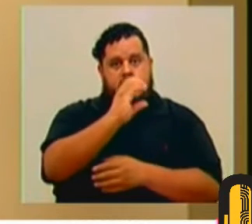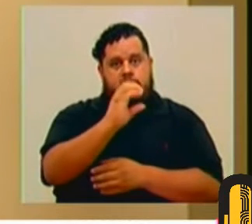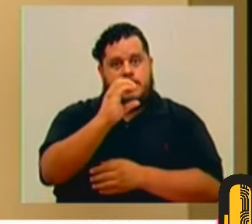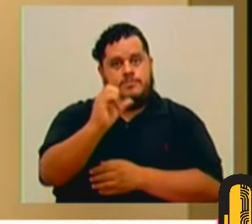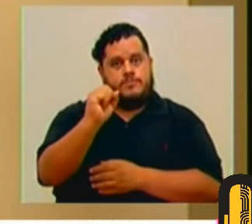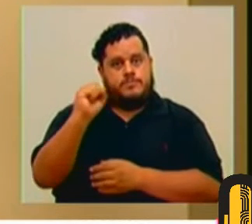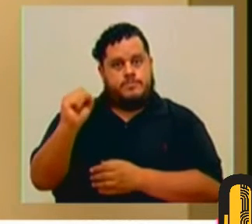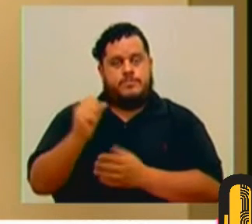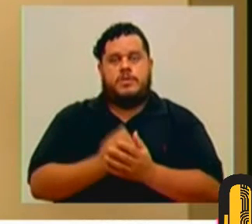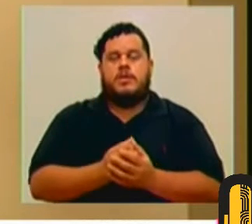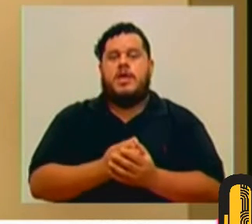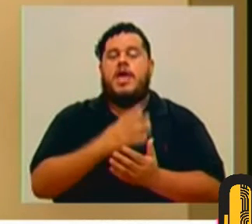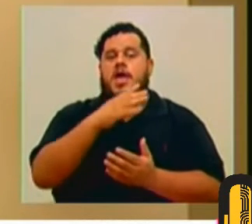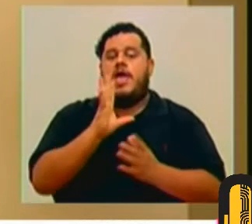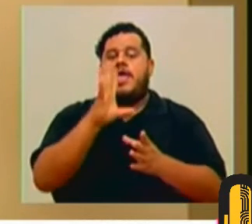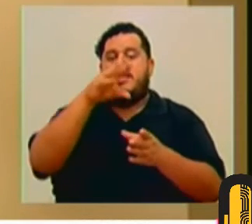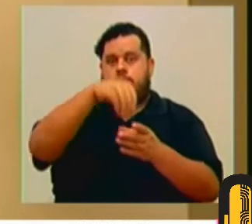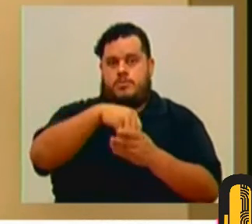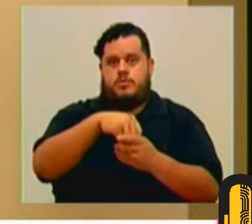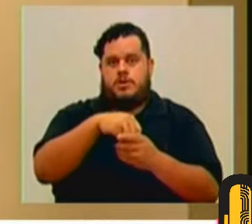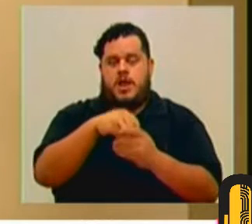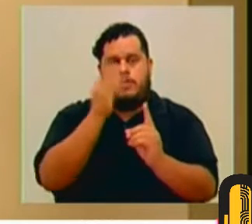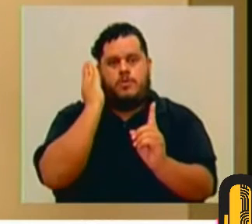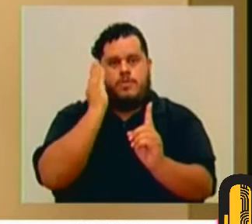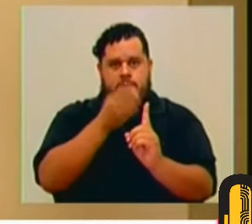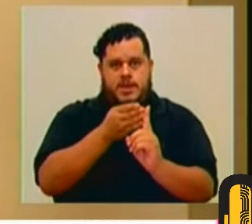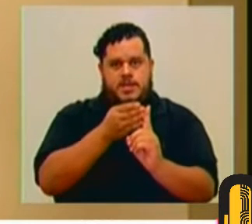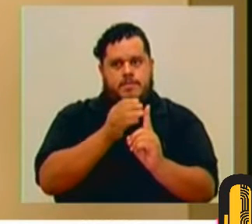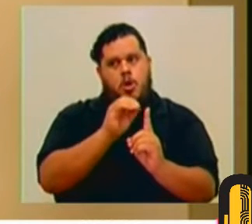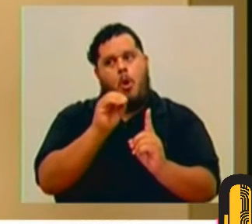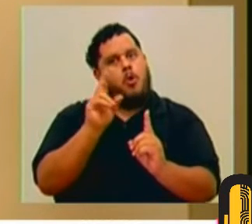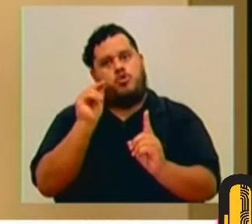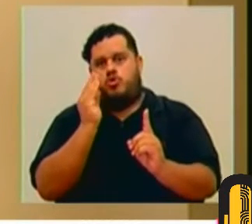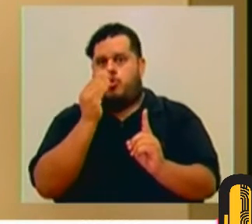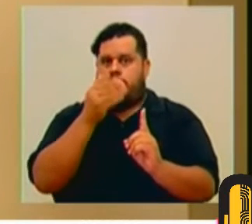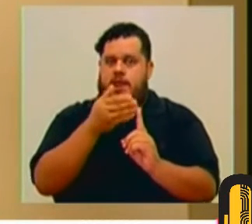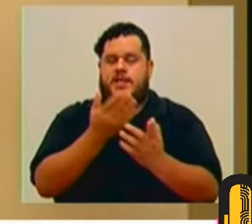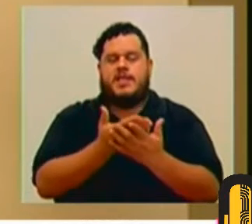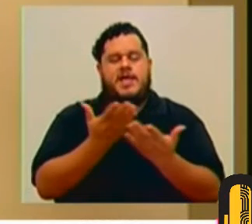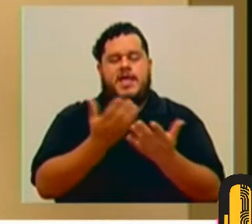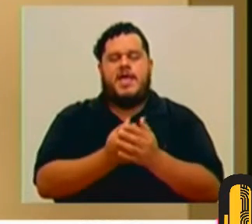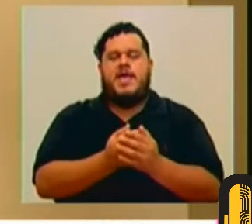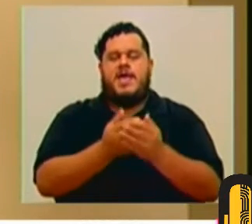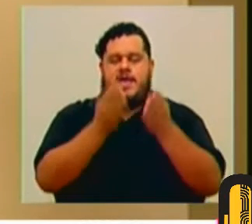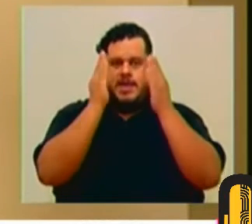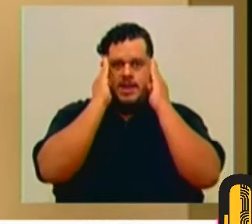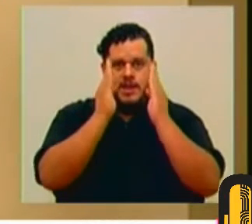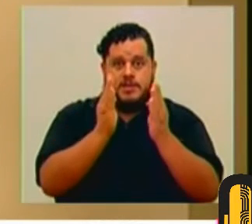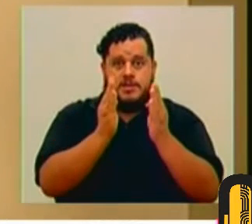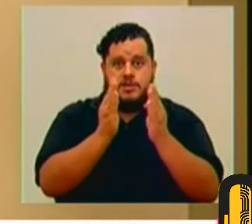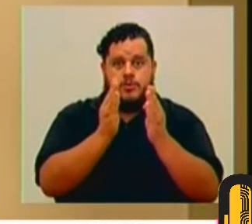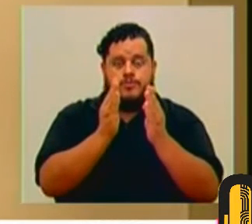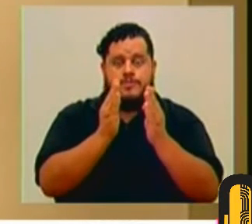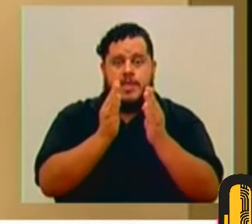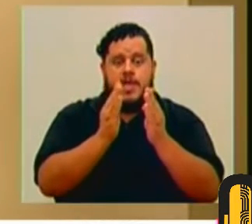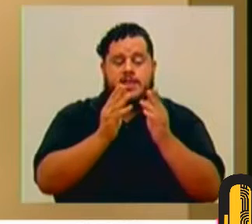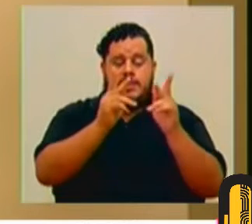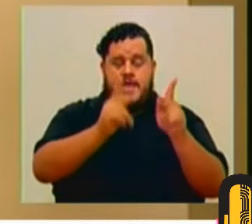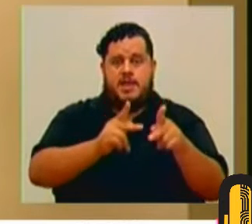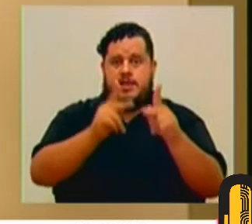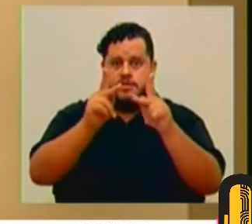Seguro Social involucrado directa o indirectamente en la atención de las